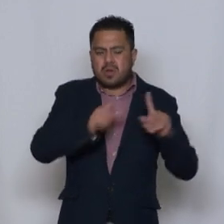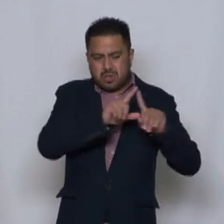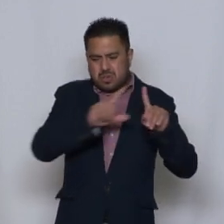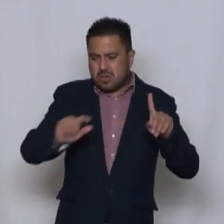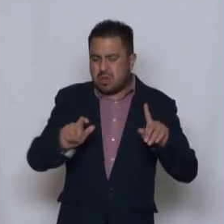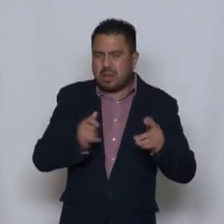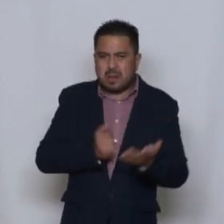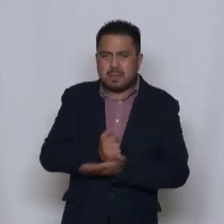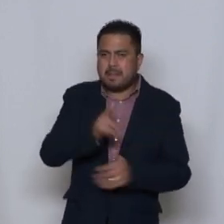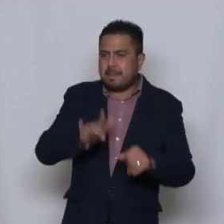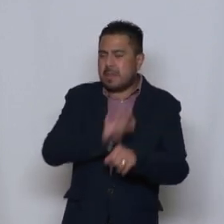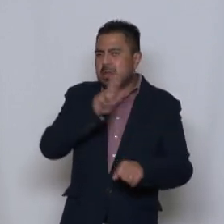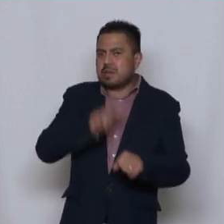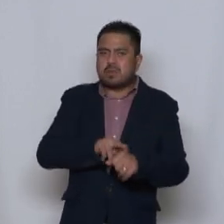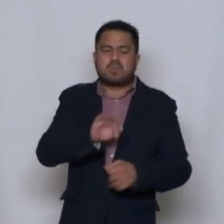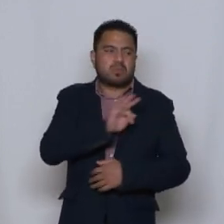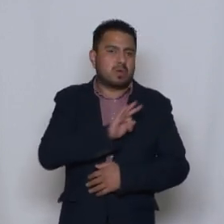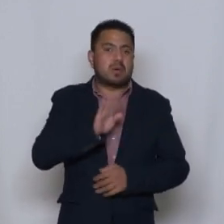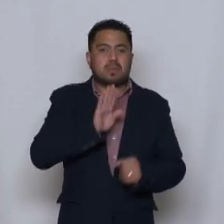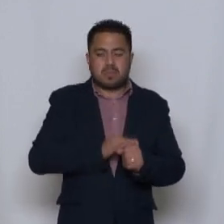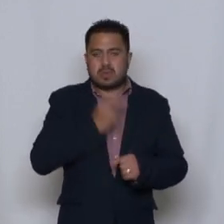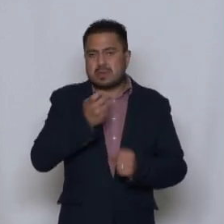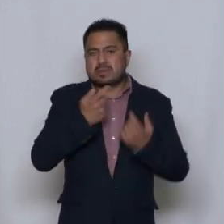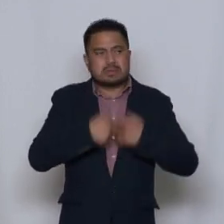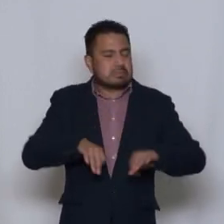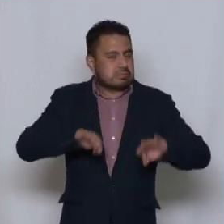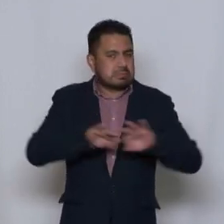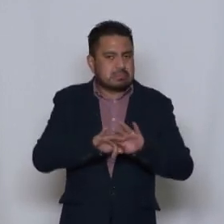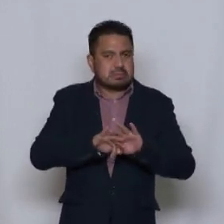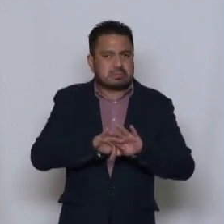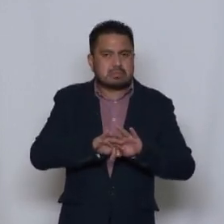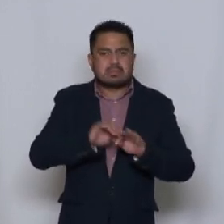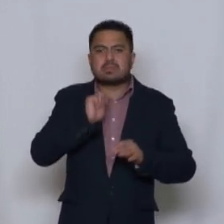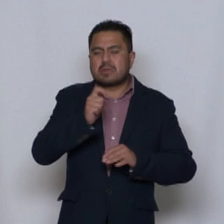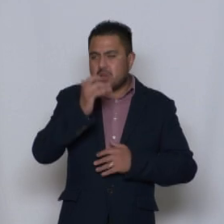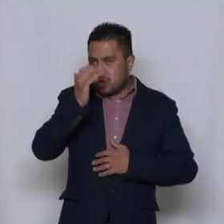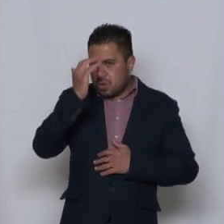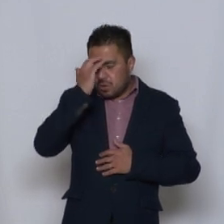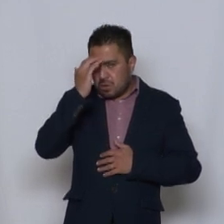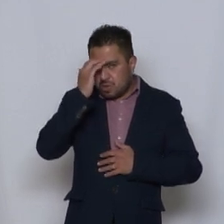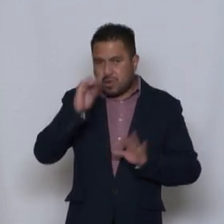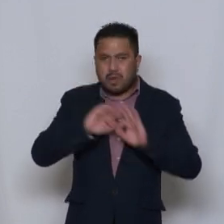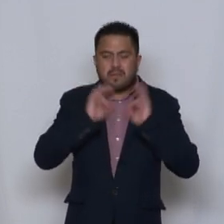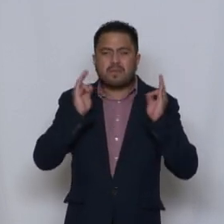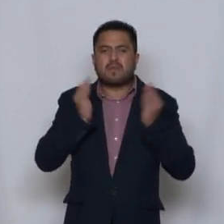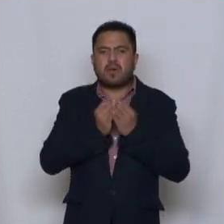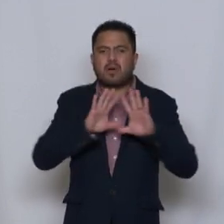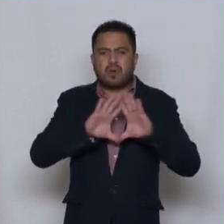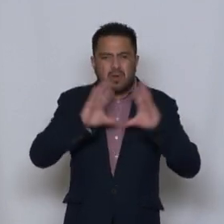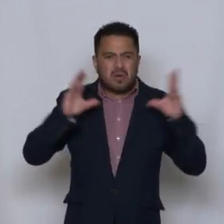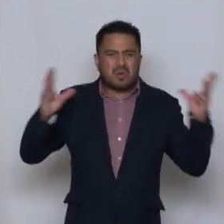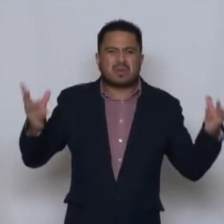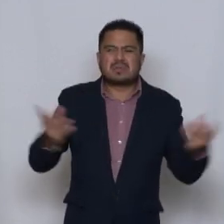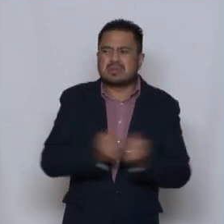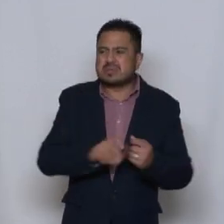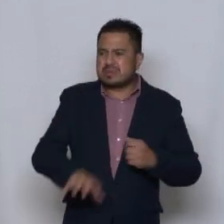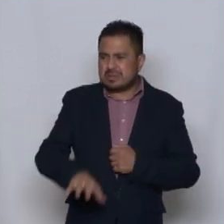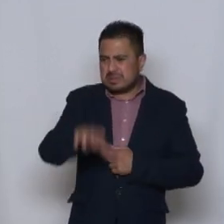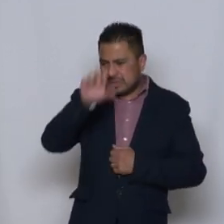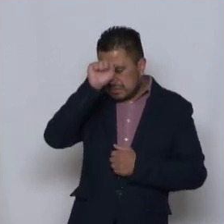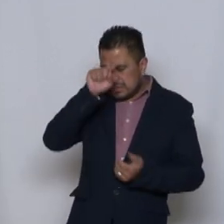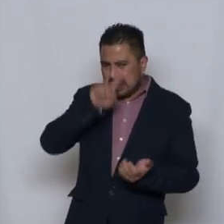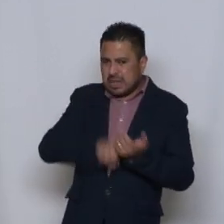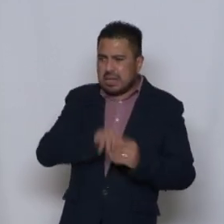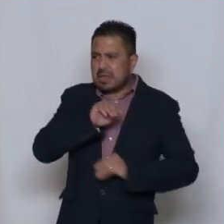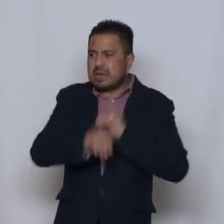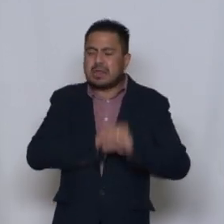mayor precisión posible. Por eso es muy importante conocer la forma exacta del prototipo. El